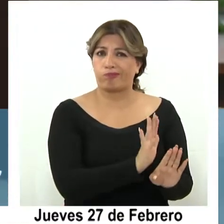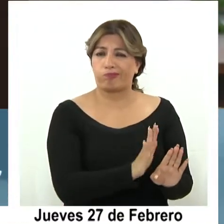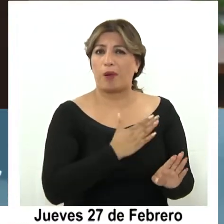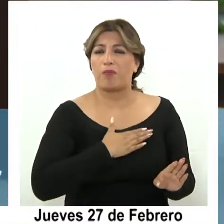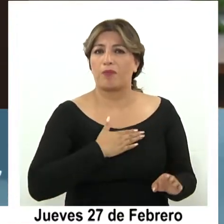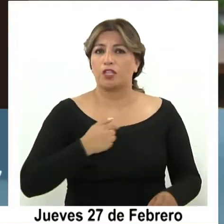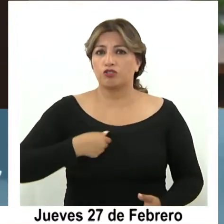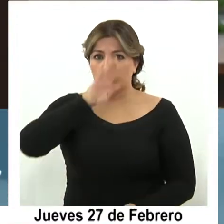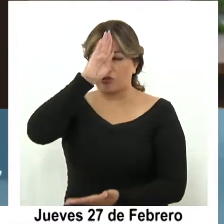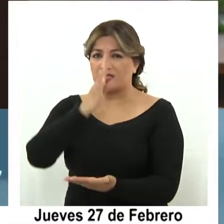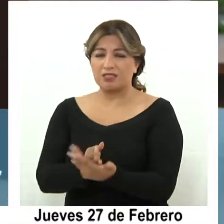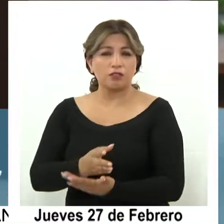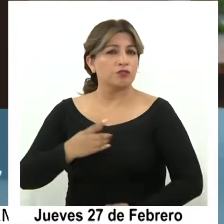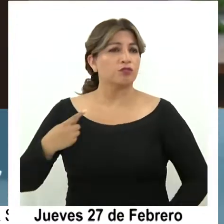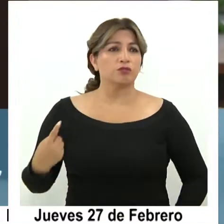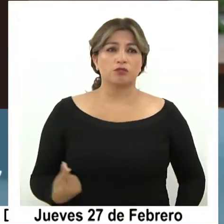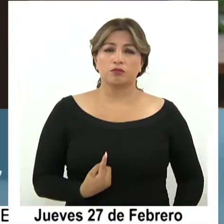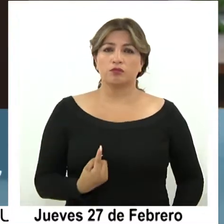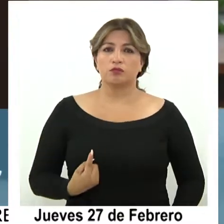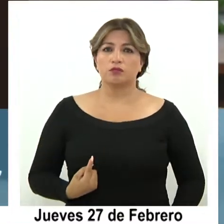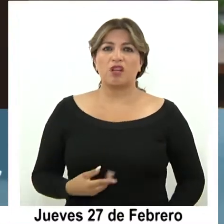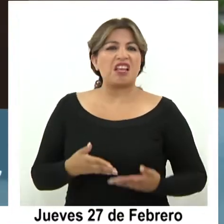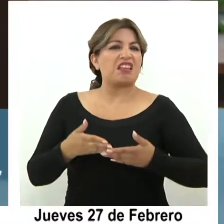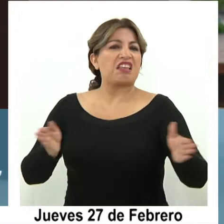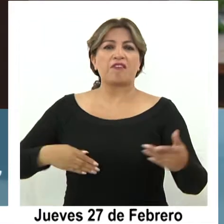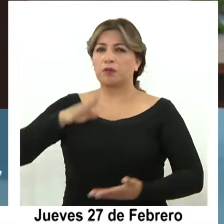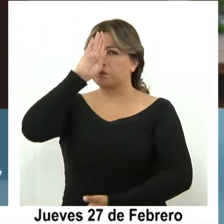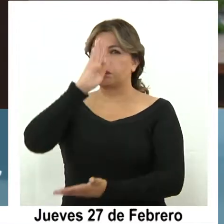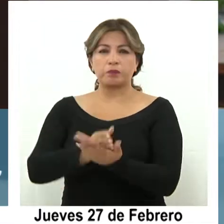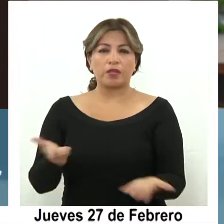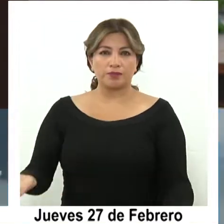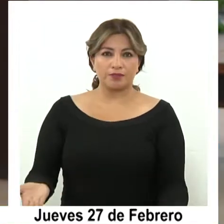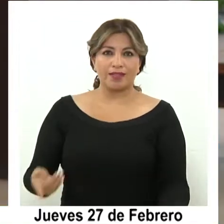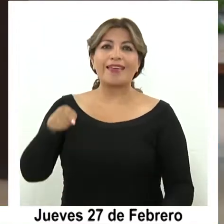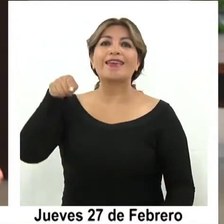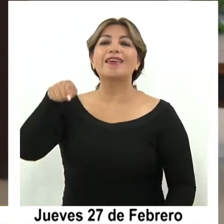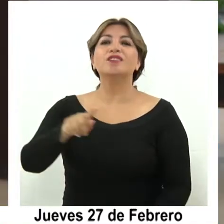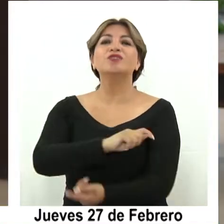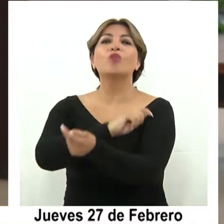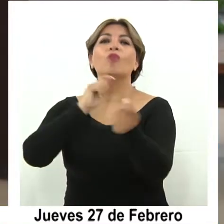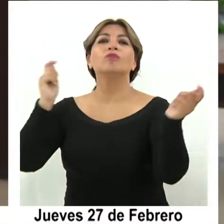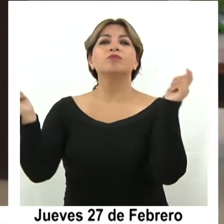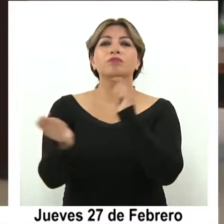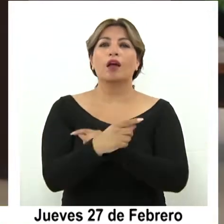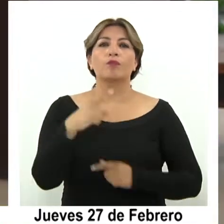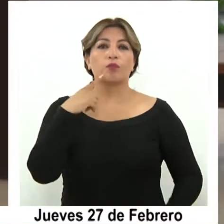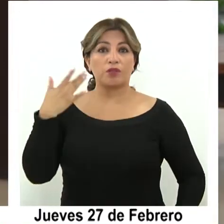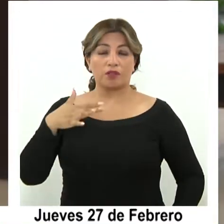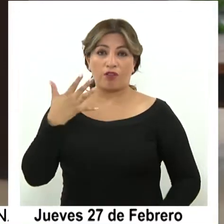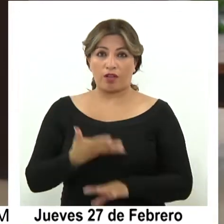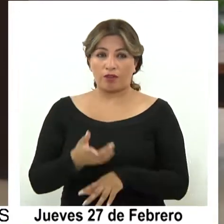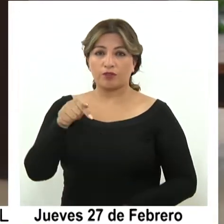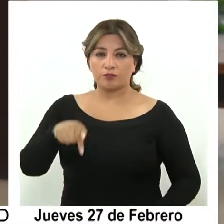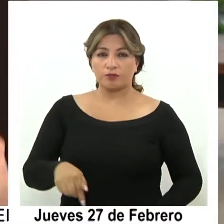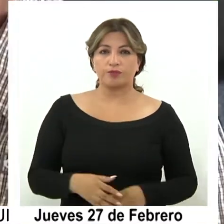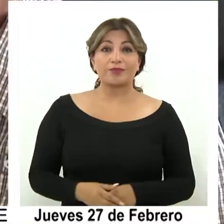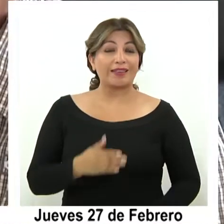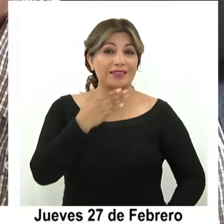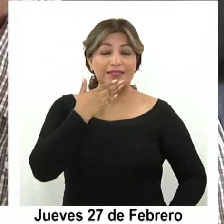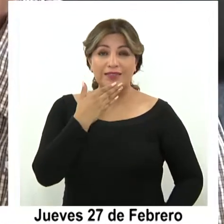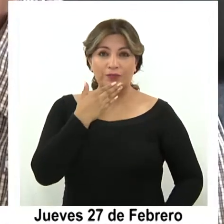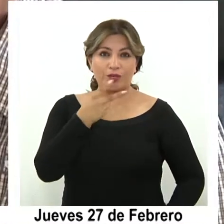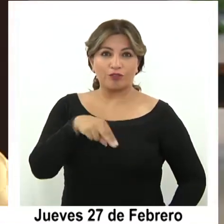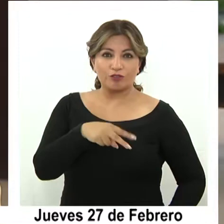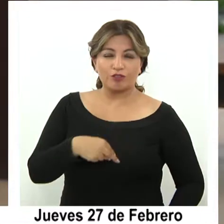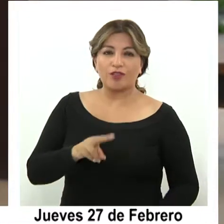yo voy a tomar la decisión absolutamente en forma libre. Y ese es un cambio bien radical a lo que tenemos hoy en día. Pero